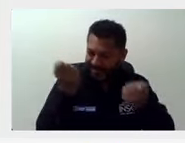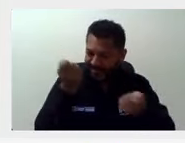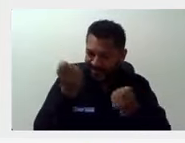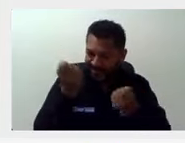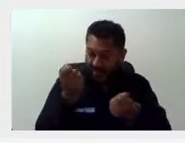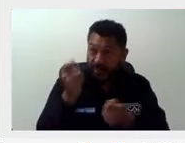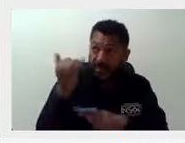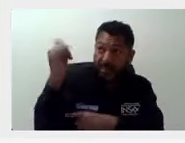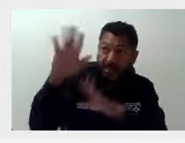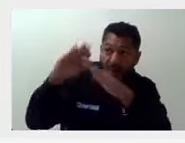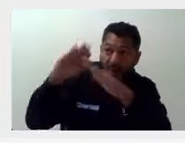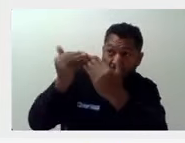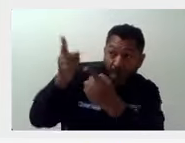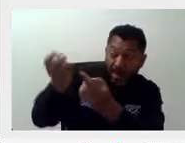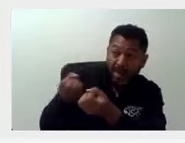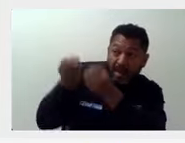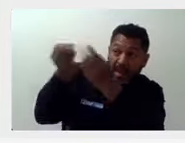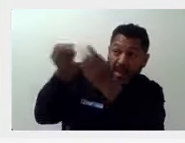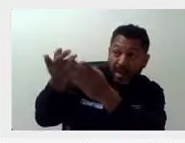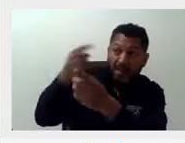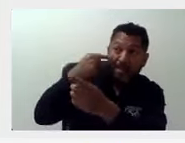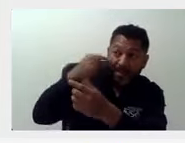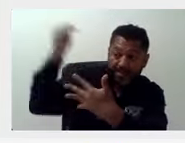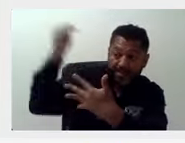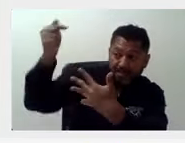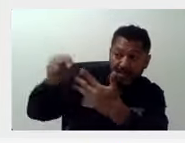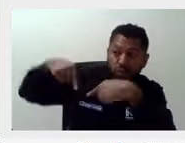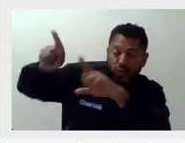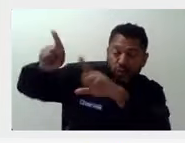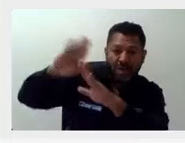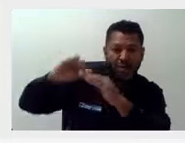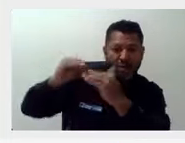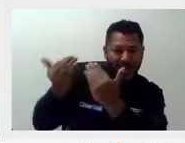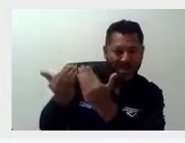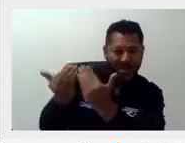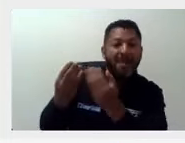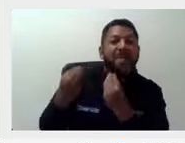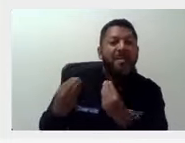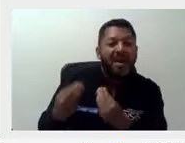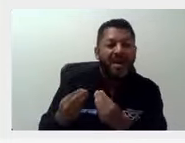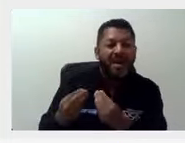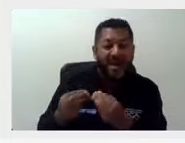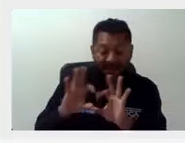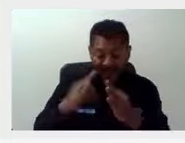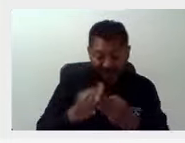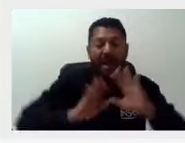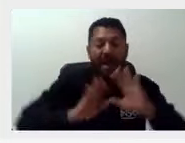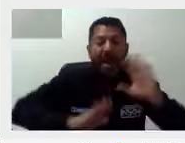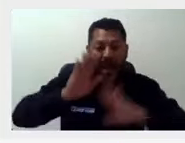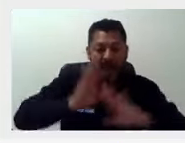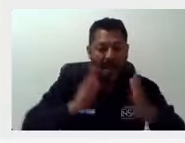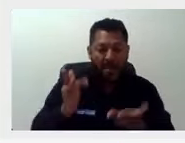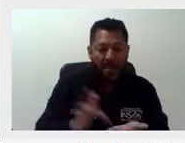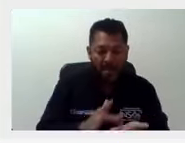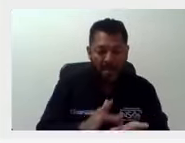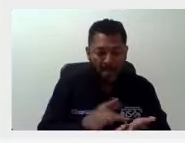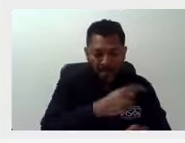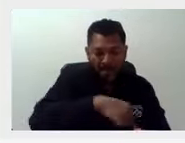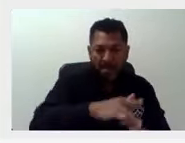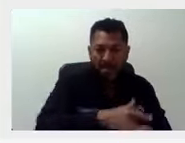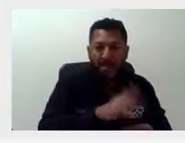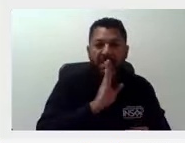establecimientos, a las instituciones educativas, para que puedan promover esa participación de las familias, pero entendiendo que la responsabilidad